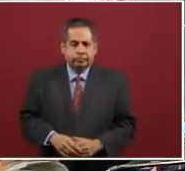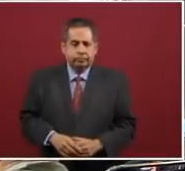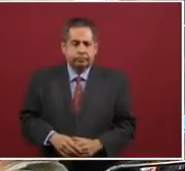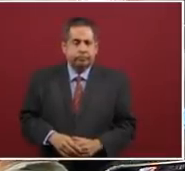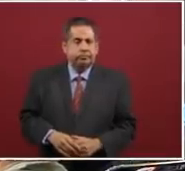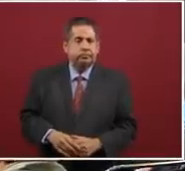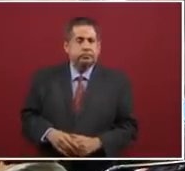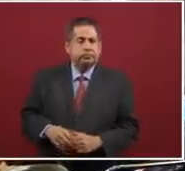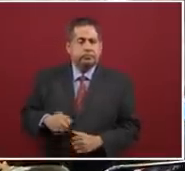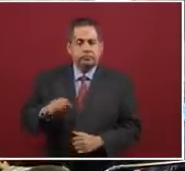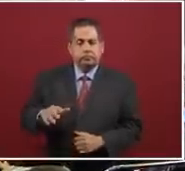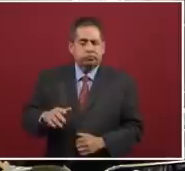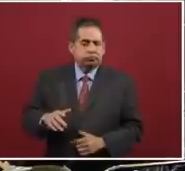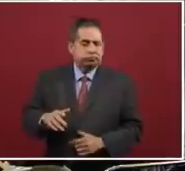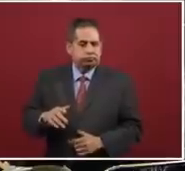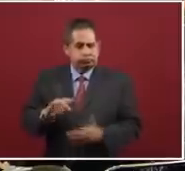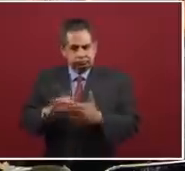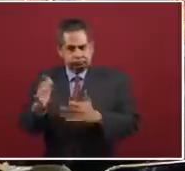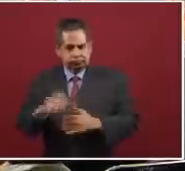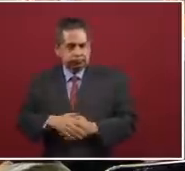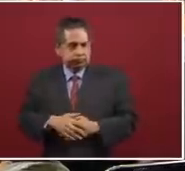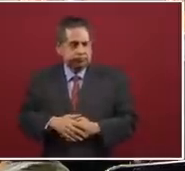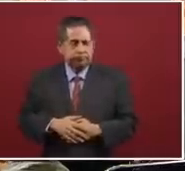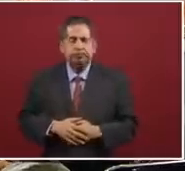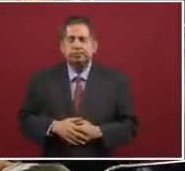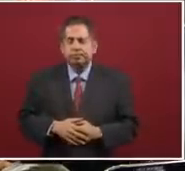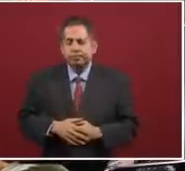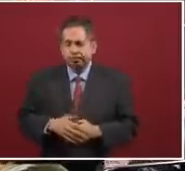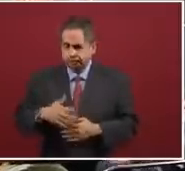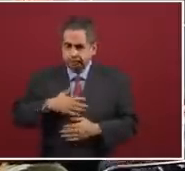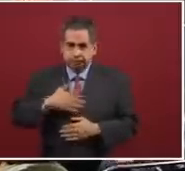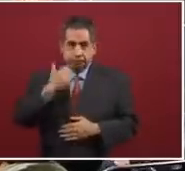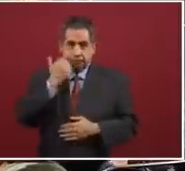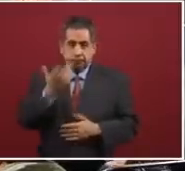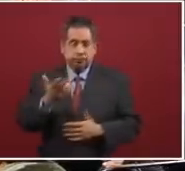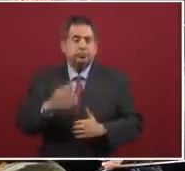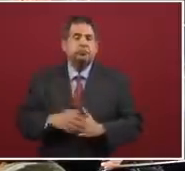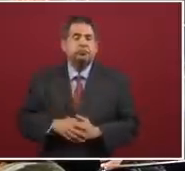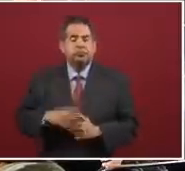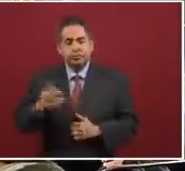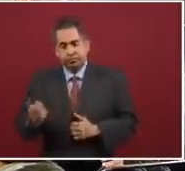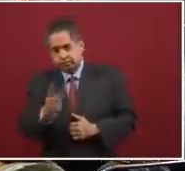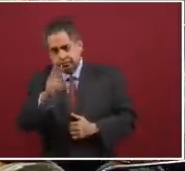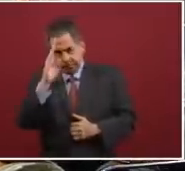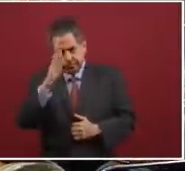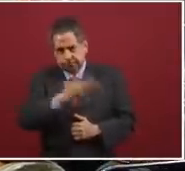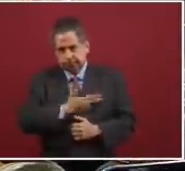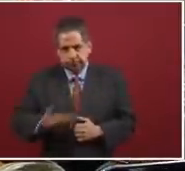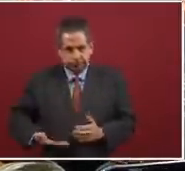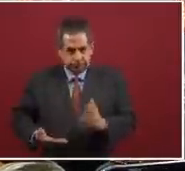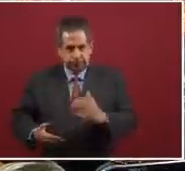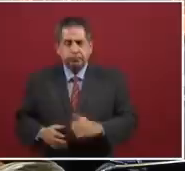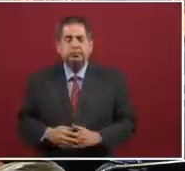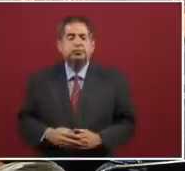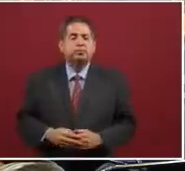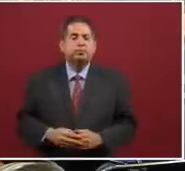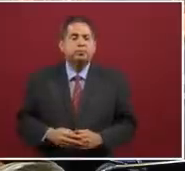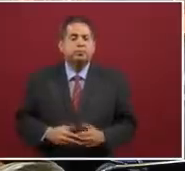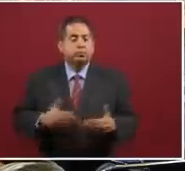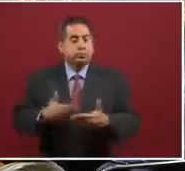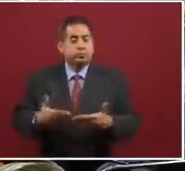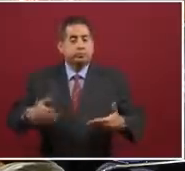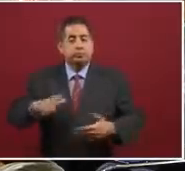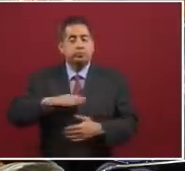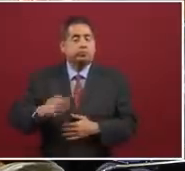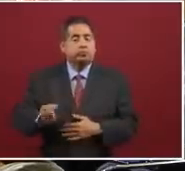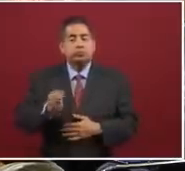Grupo político y Zócalo Virtual. Yo quisiera preguntar, señor presidente, que en la actualidad hay dos,